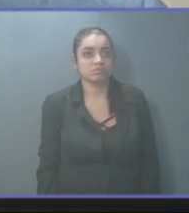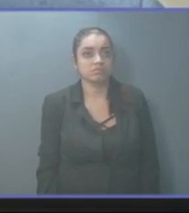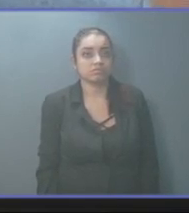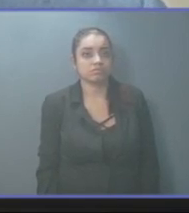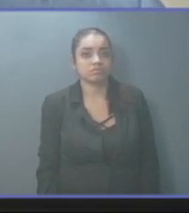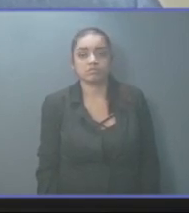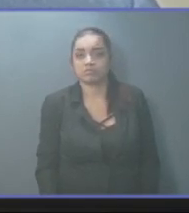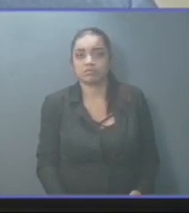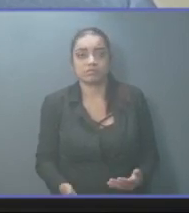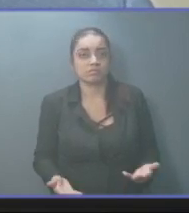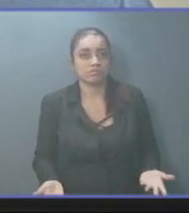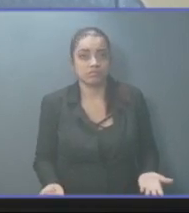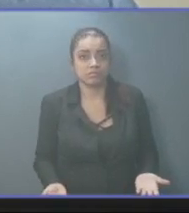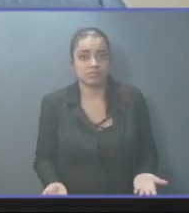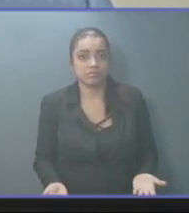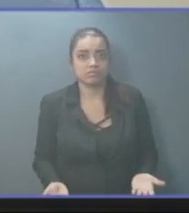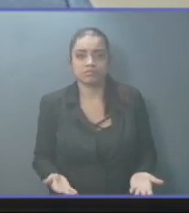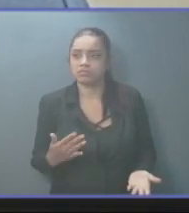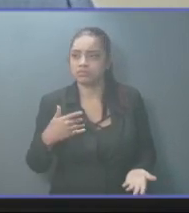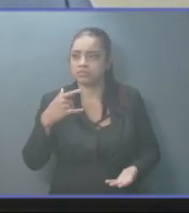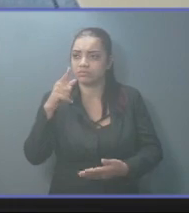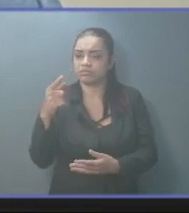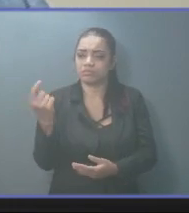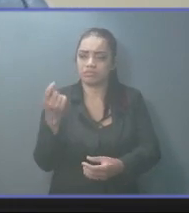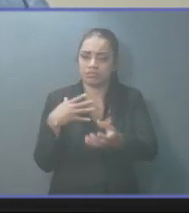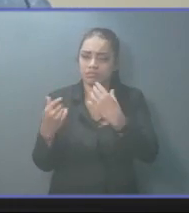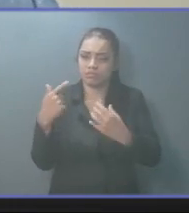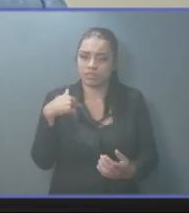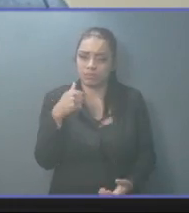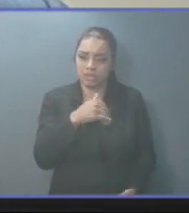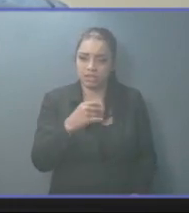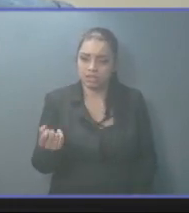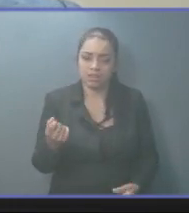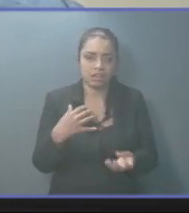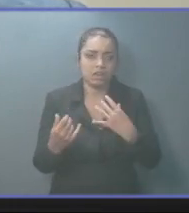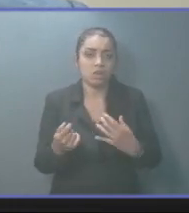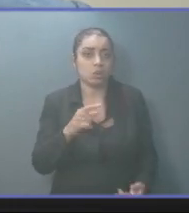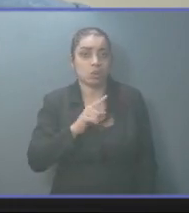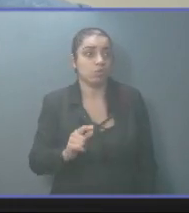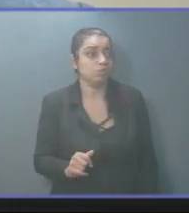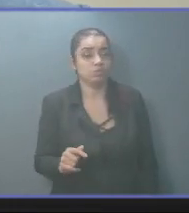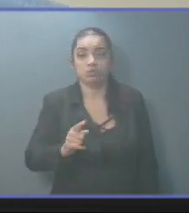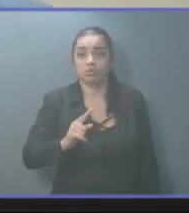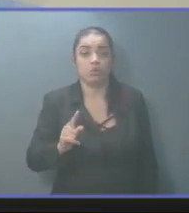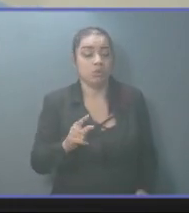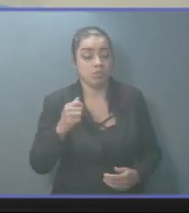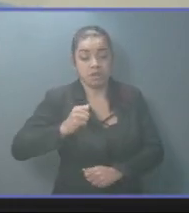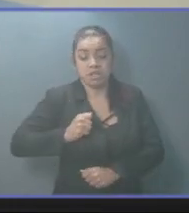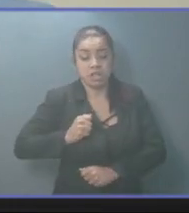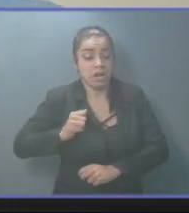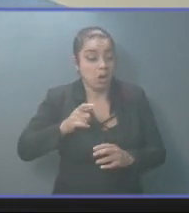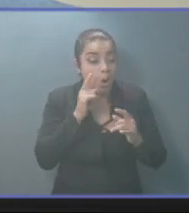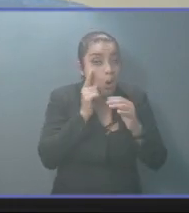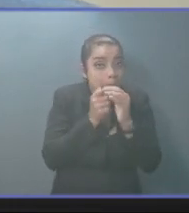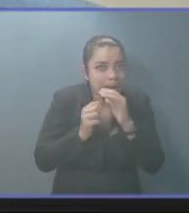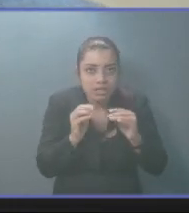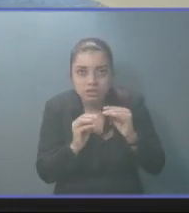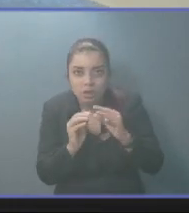pero lo escucho a usted que repetidamente dice que no hubo operación militar